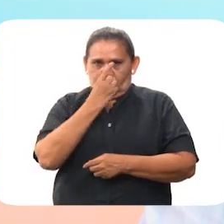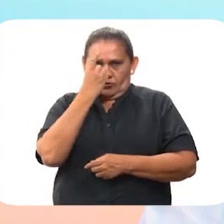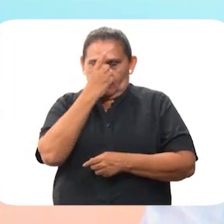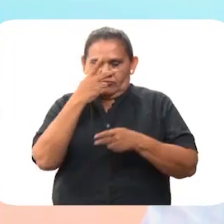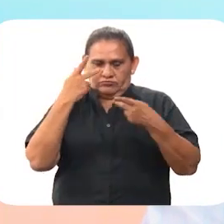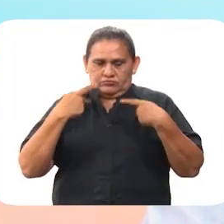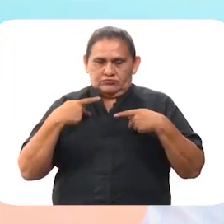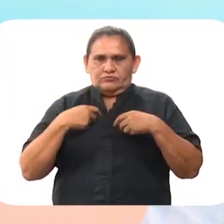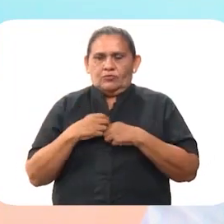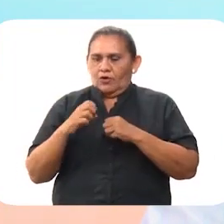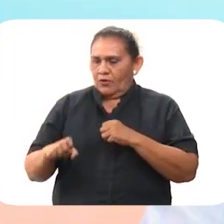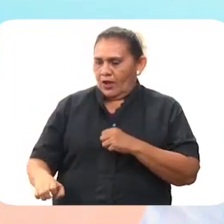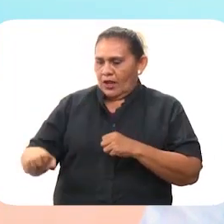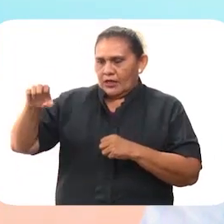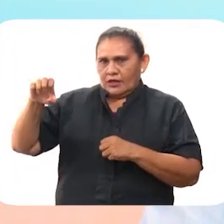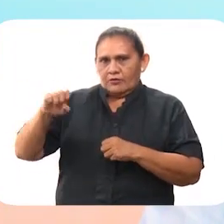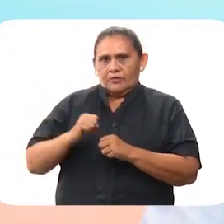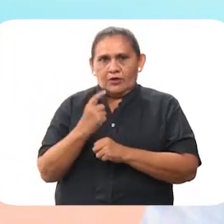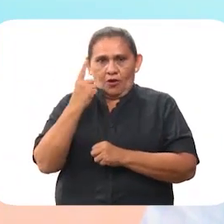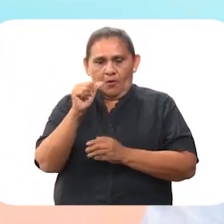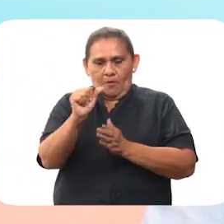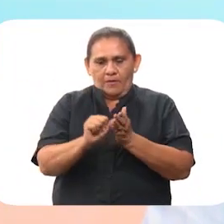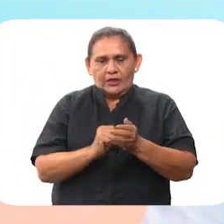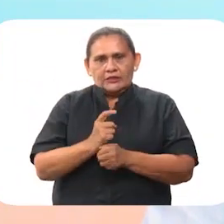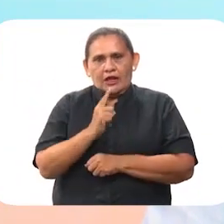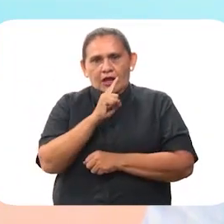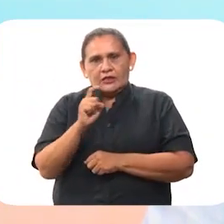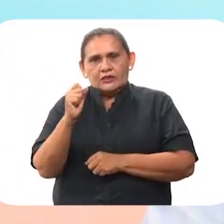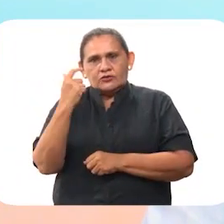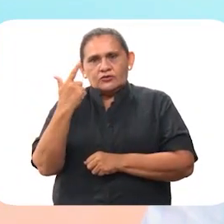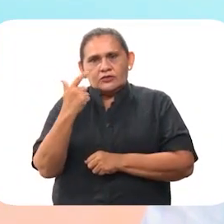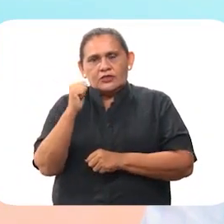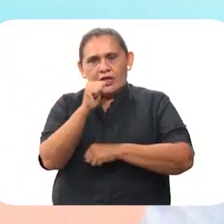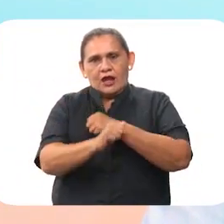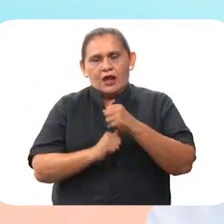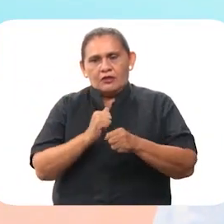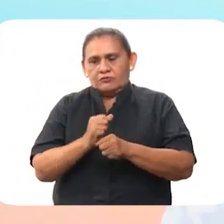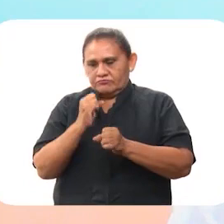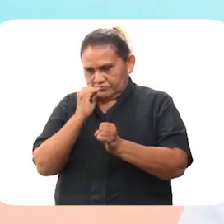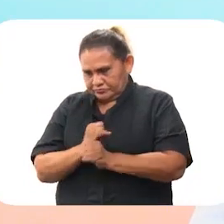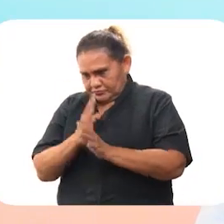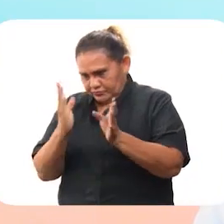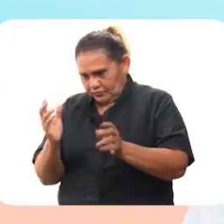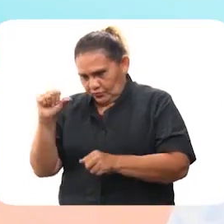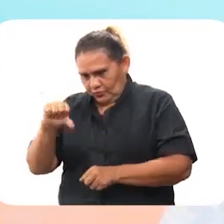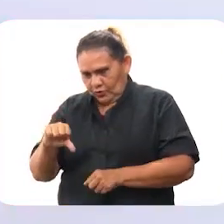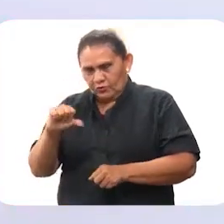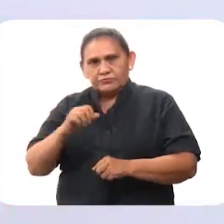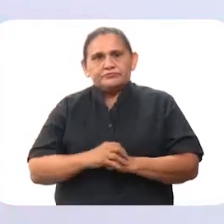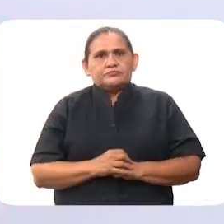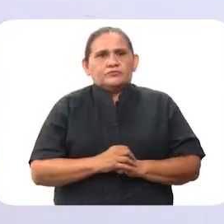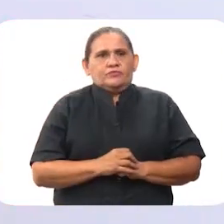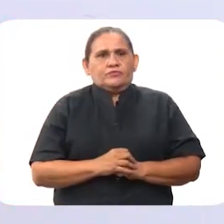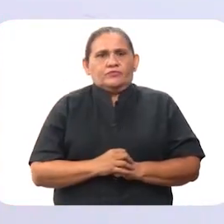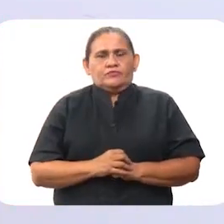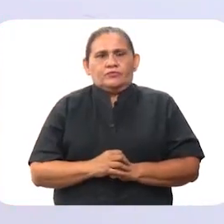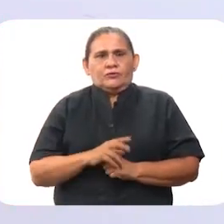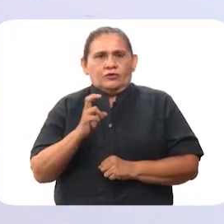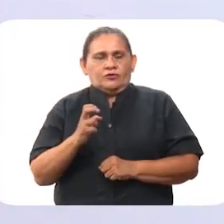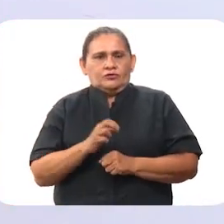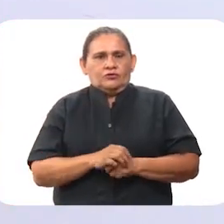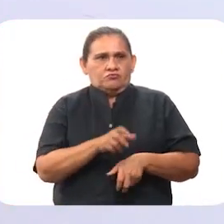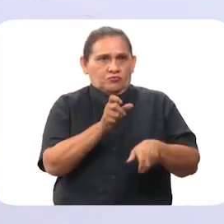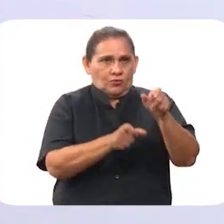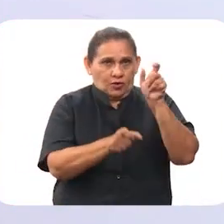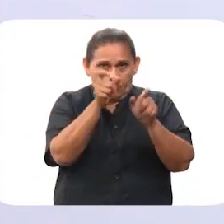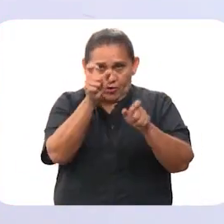la uyesa hilo le semáforo de Yucatán le jueves 26 de agosto. Le uchupul, le cuchi lo jetzante al maco hachitalamianicobo,